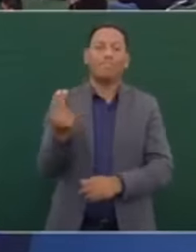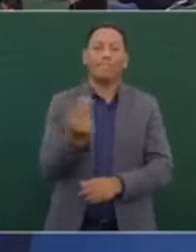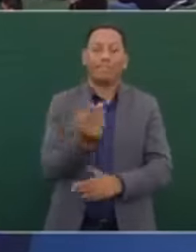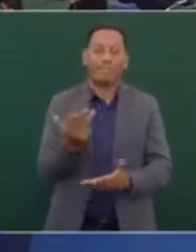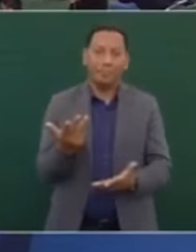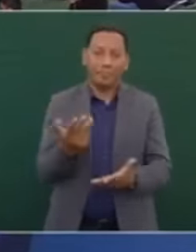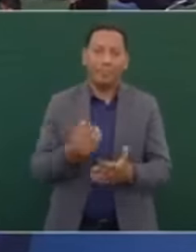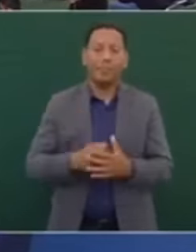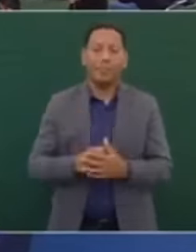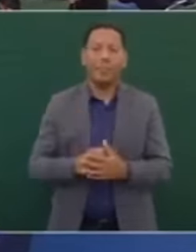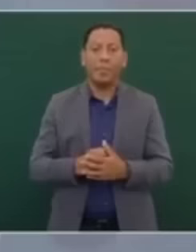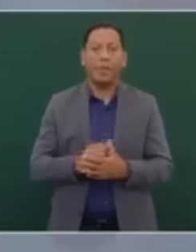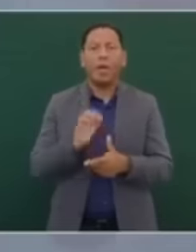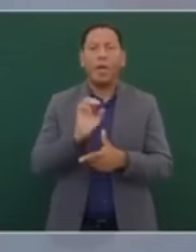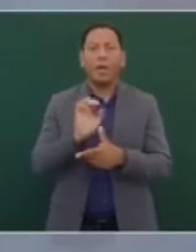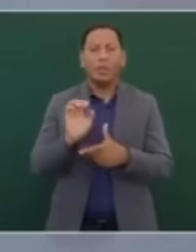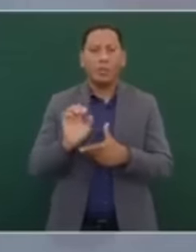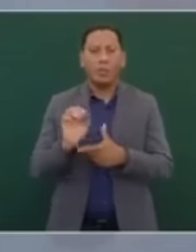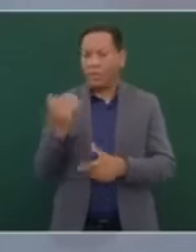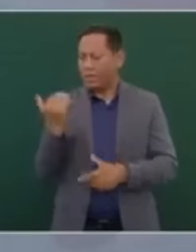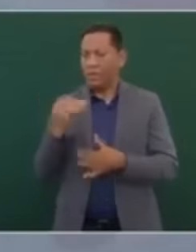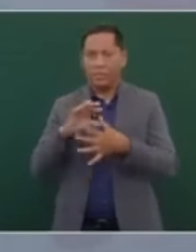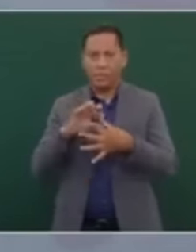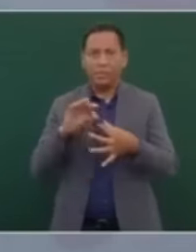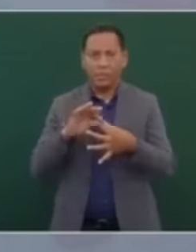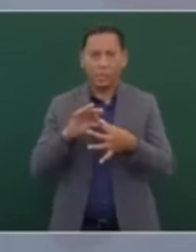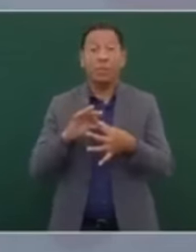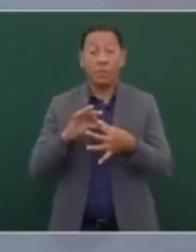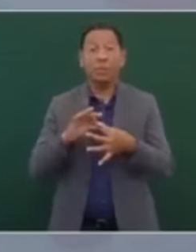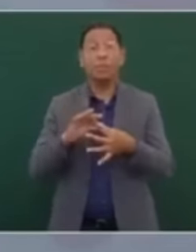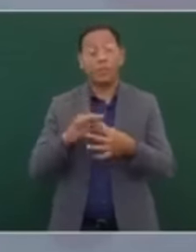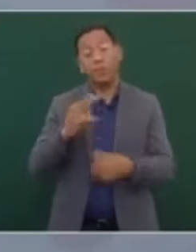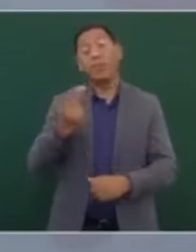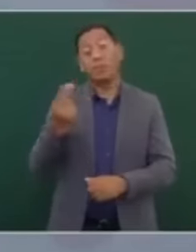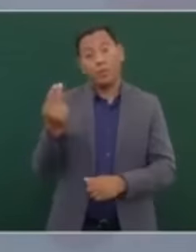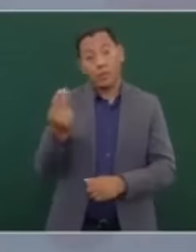Entonces, dijimos, tiene que haber internet,